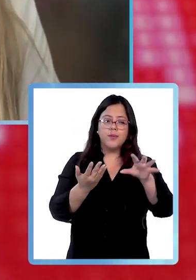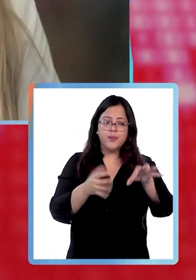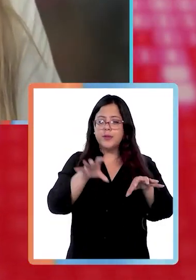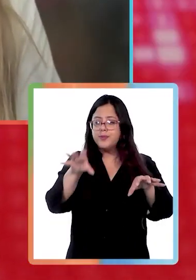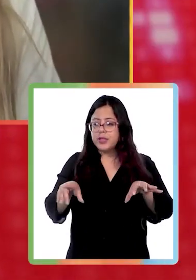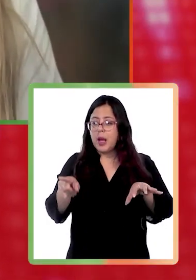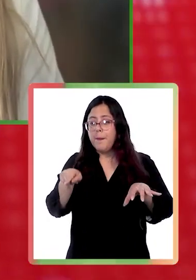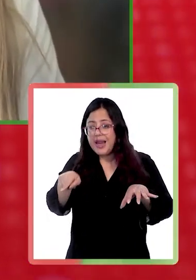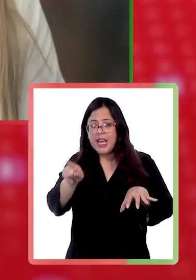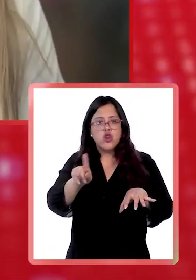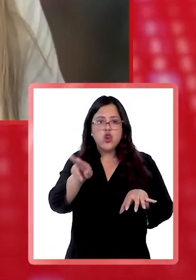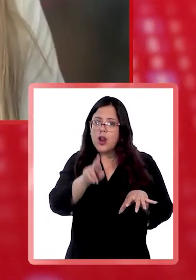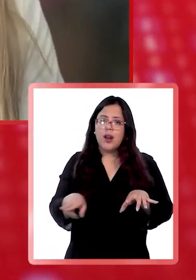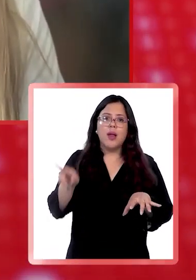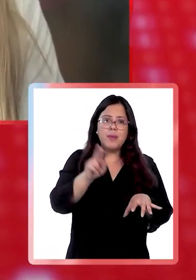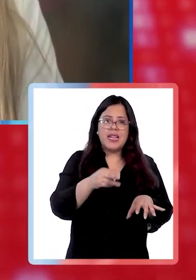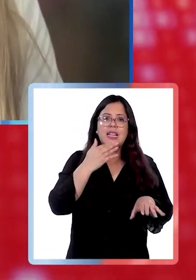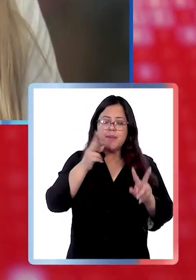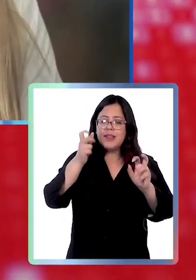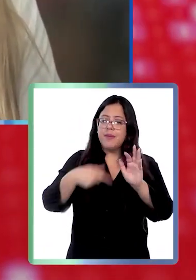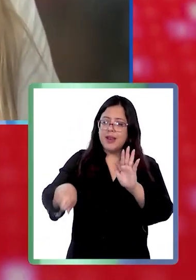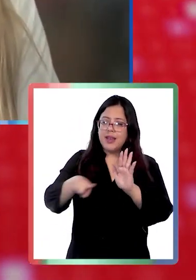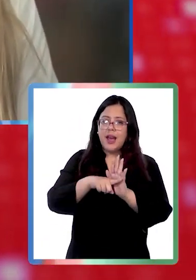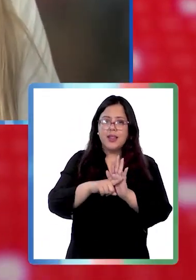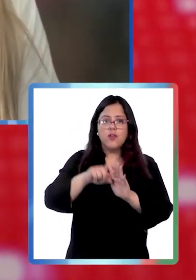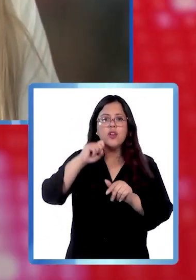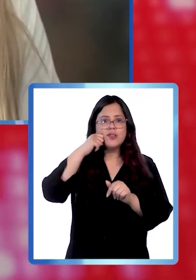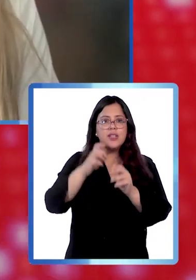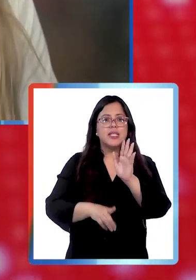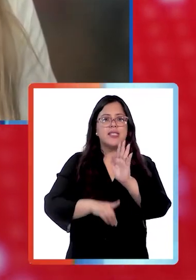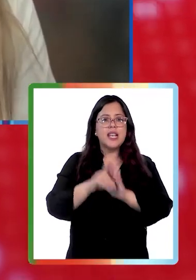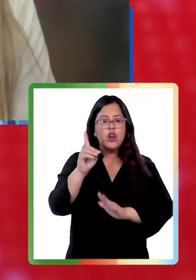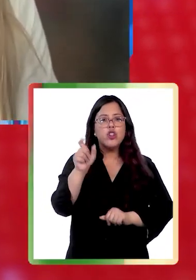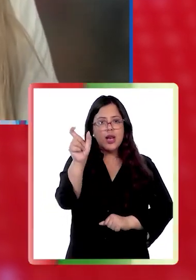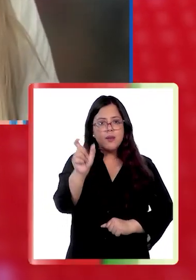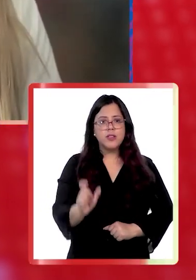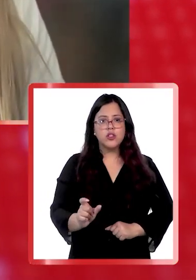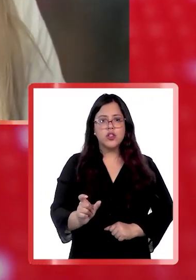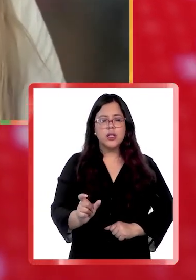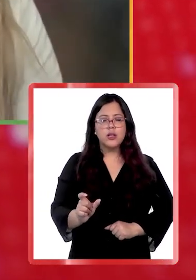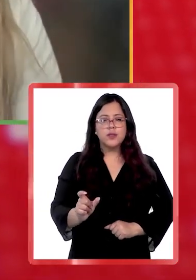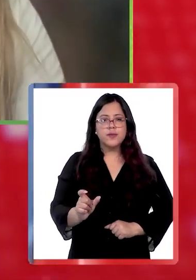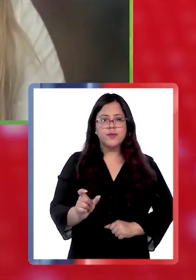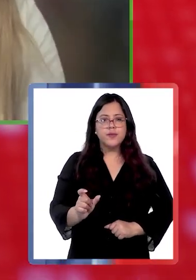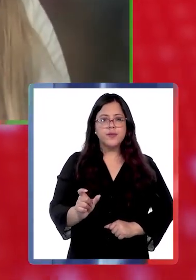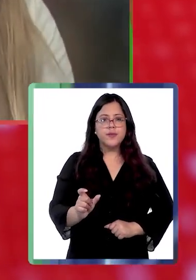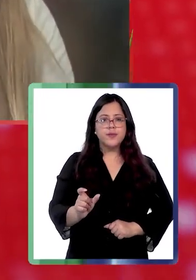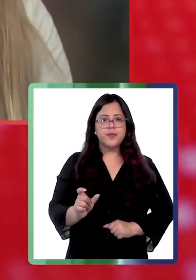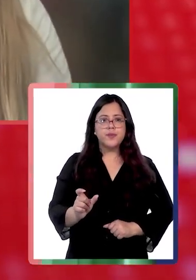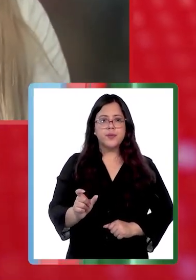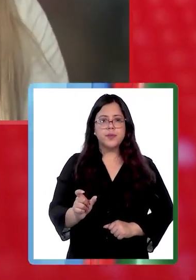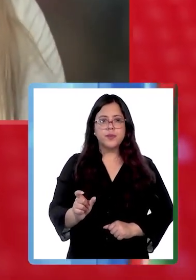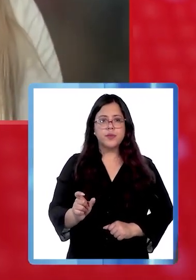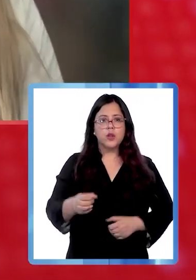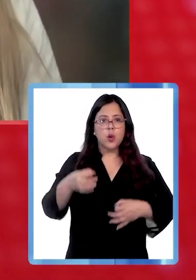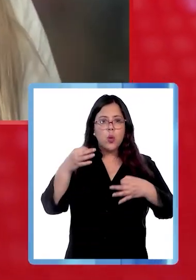otro lado, por un lado, para que no lo vuelva a repetir, pero también por las consecuencias negativas que puede significar en el desarrollo de ese individuo